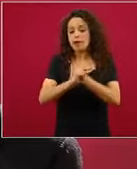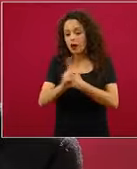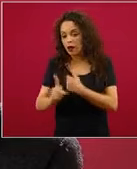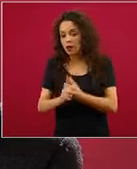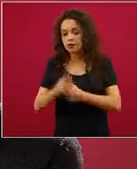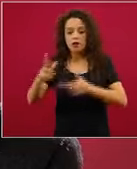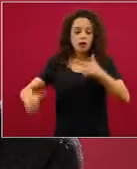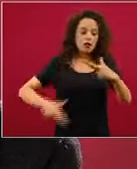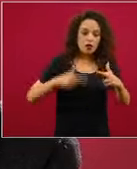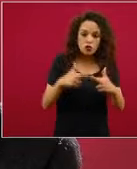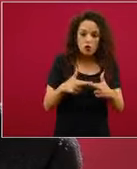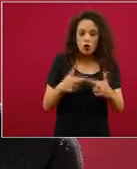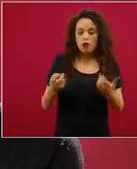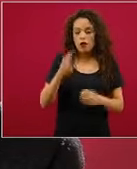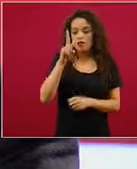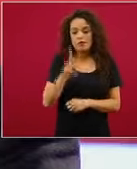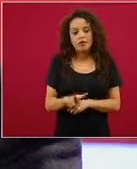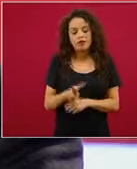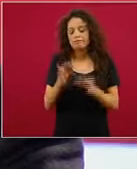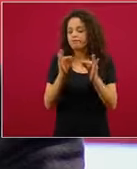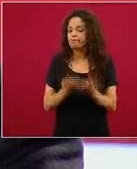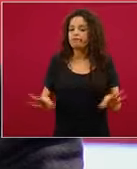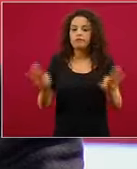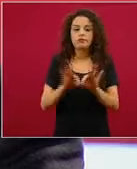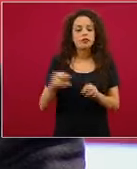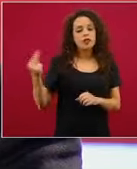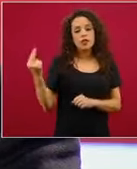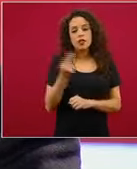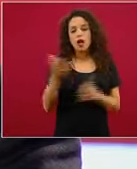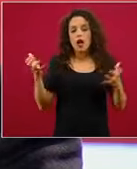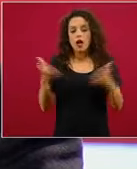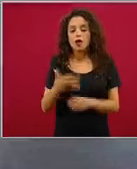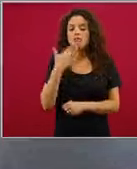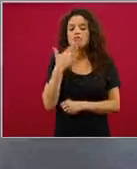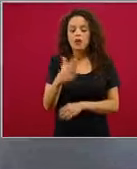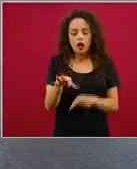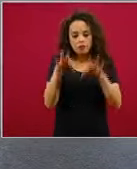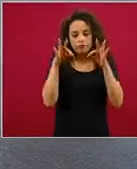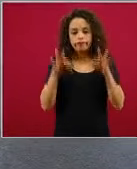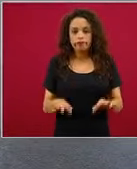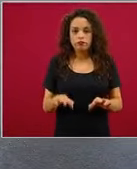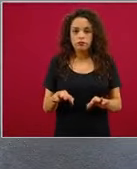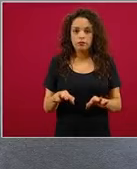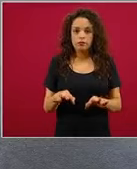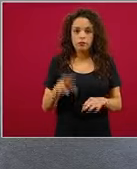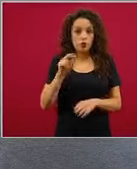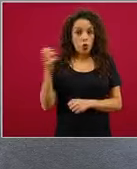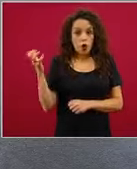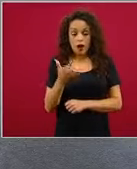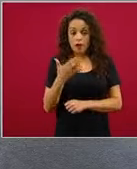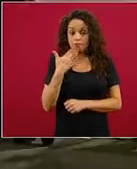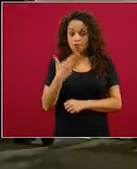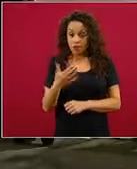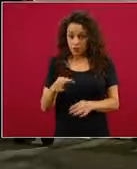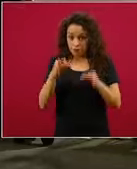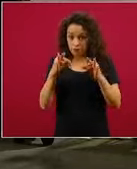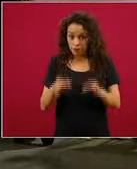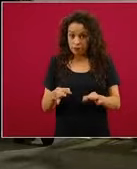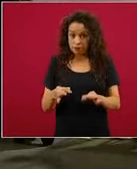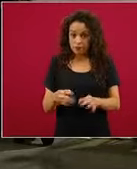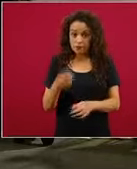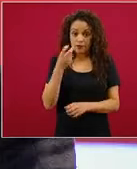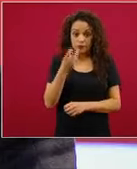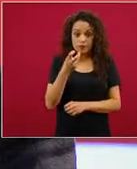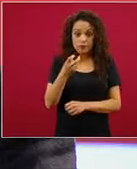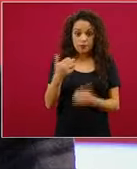entre regiones, pues es indispensable hacerlo de manera correcta. El uso incorrecto de estas interpretaciones o de estas